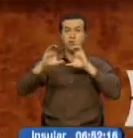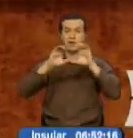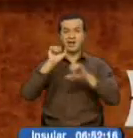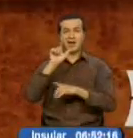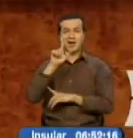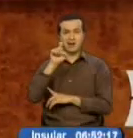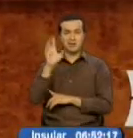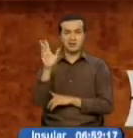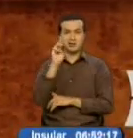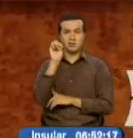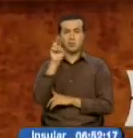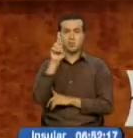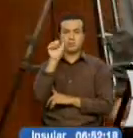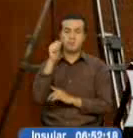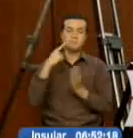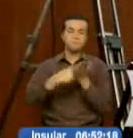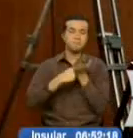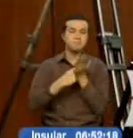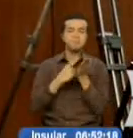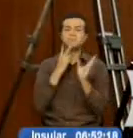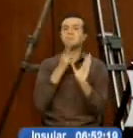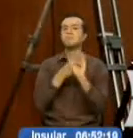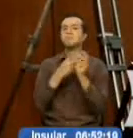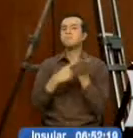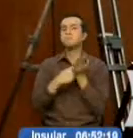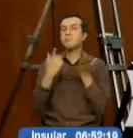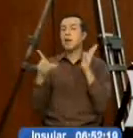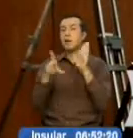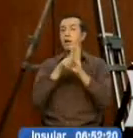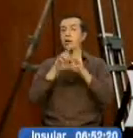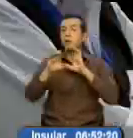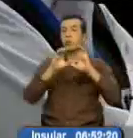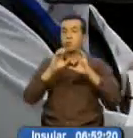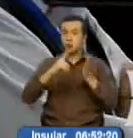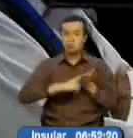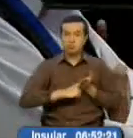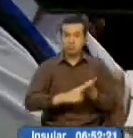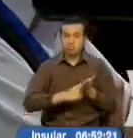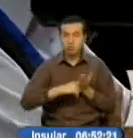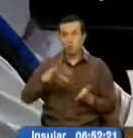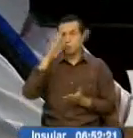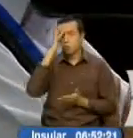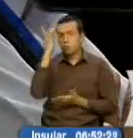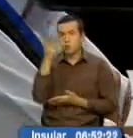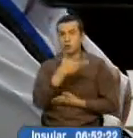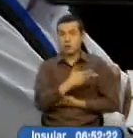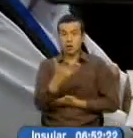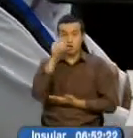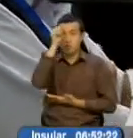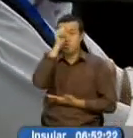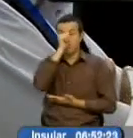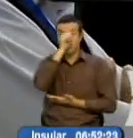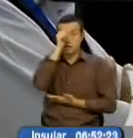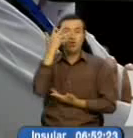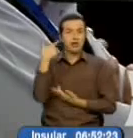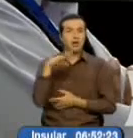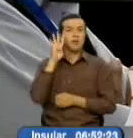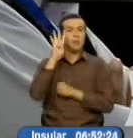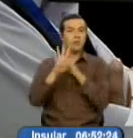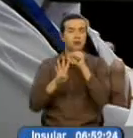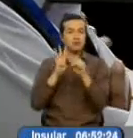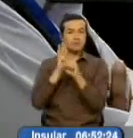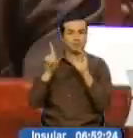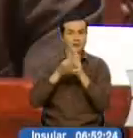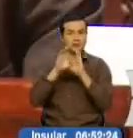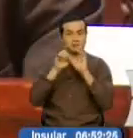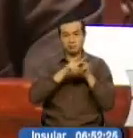Alex Mora, participó en un foro en el cual se analizó la ley de comunicación. Esto a propósito de que este domingo se cumplieron 4 años de